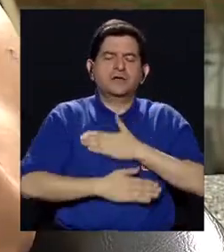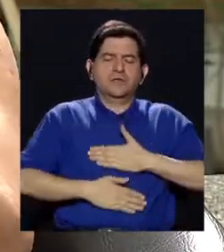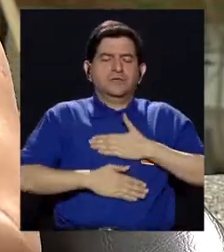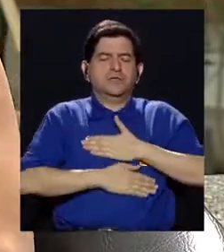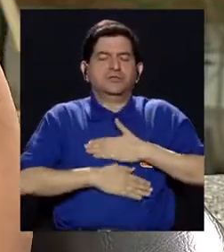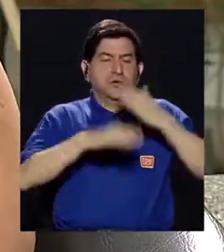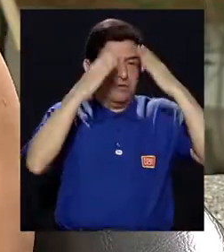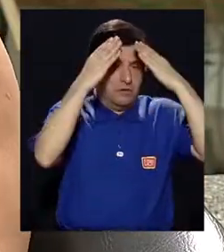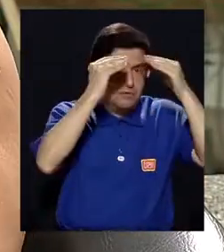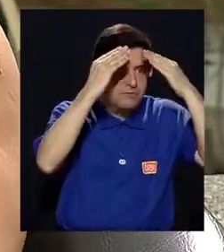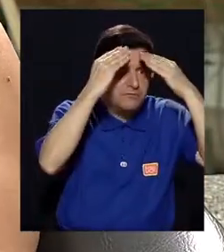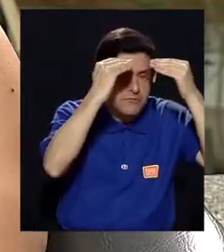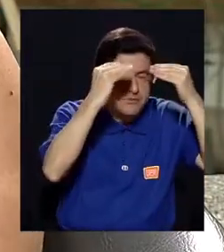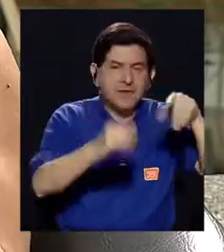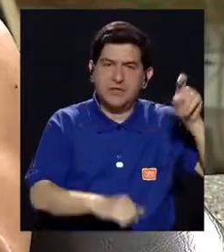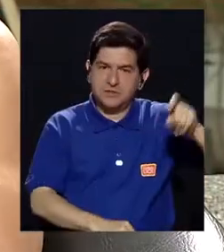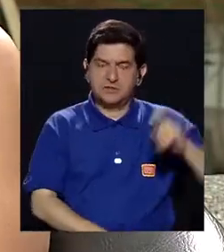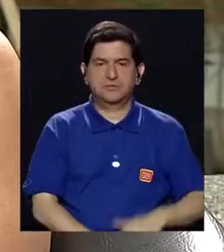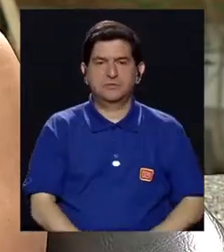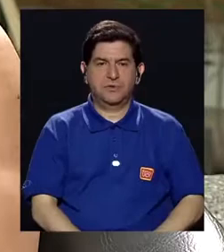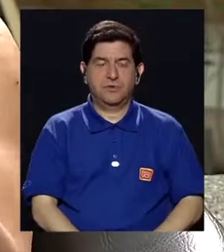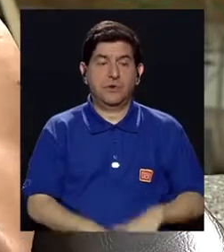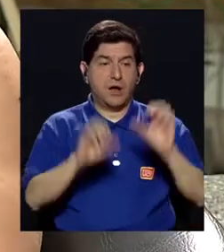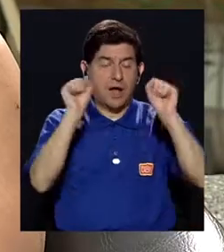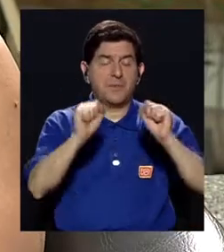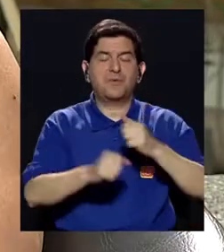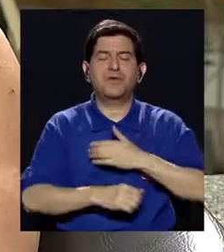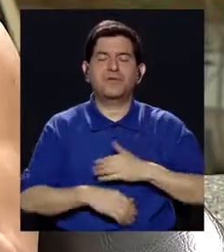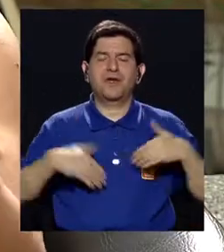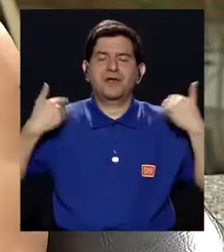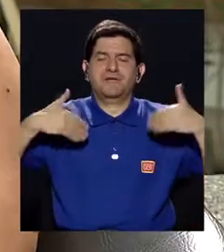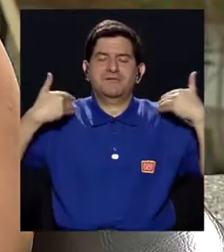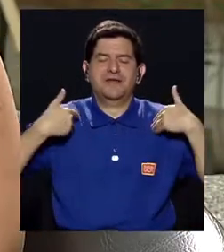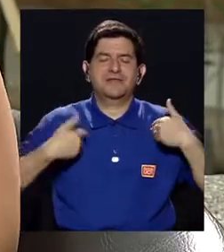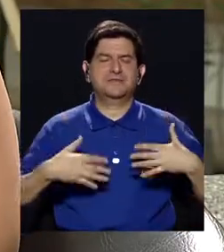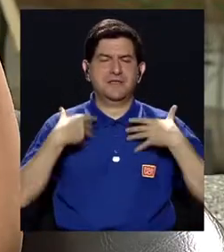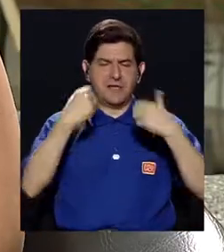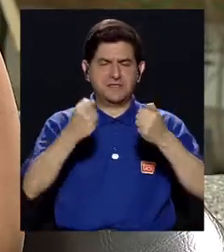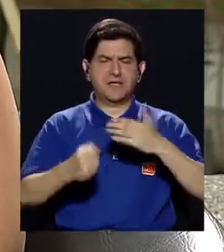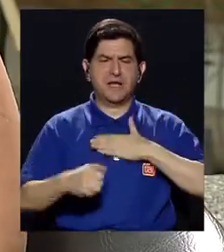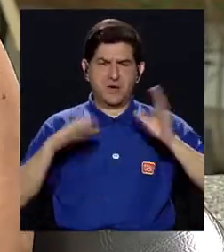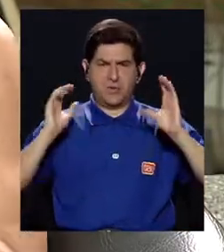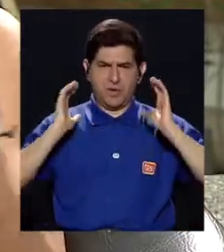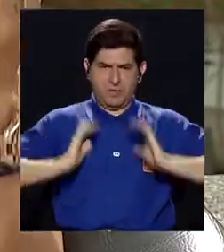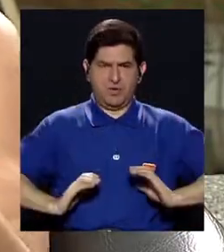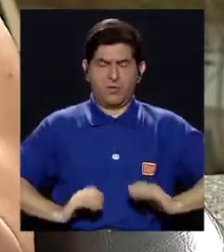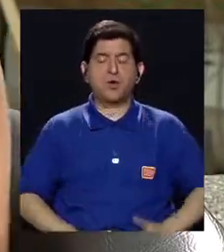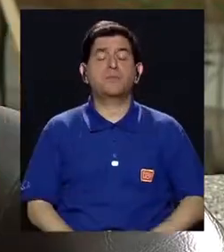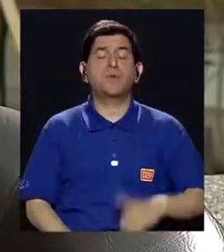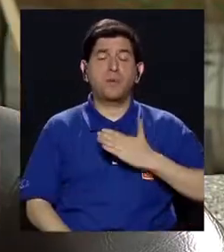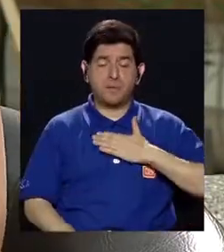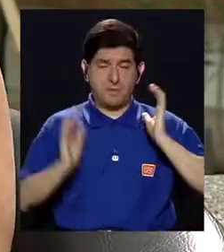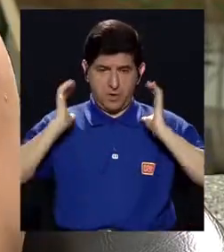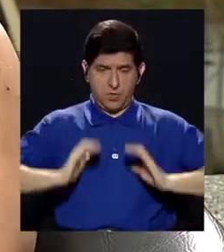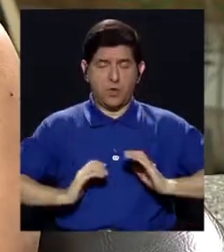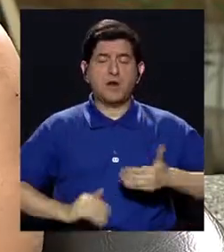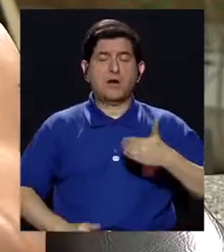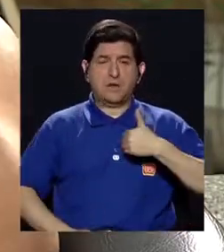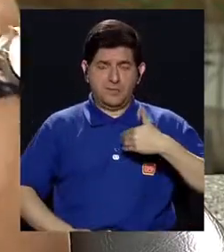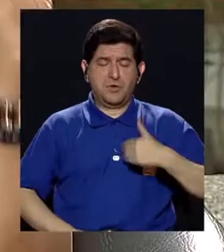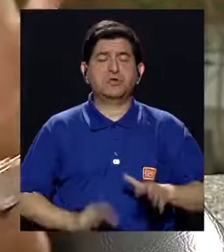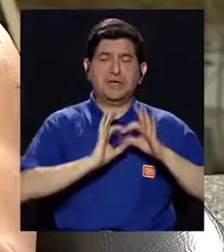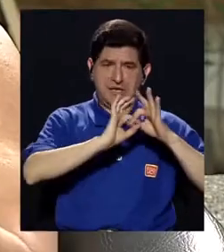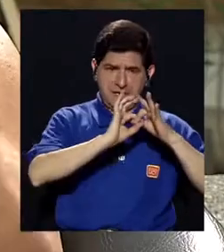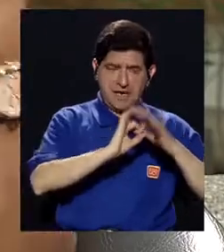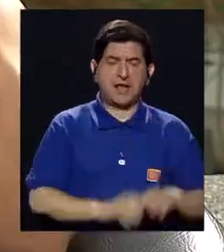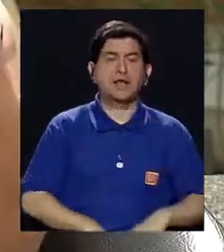cuerpo, reconocerme como un cuerpo sexuado, que me puede dar alegría, redefinir el concepto de placer, que no solo es el coital, ¿verdad?